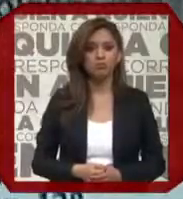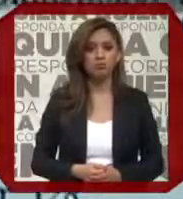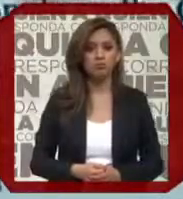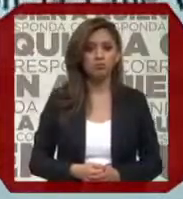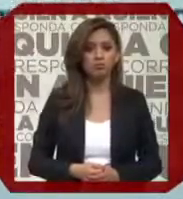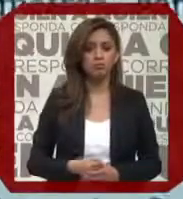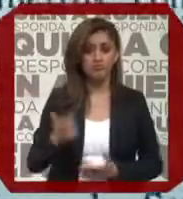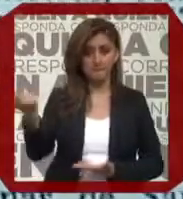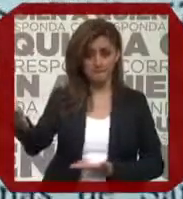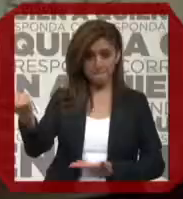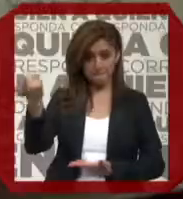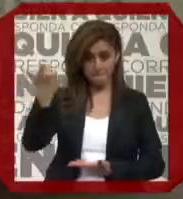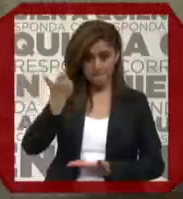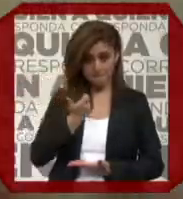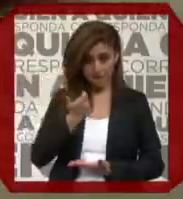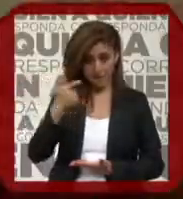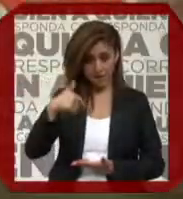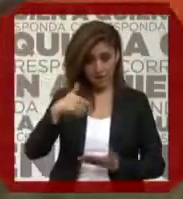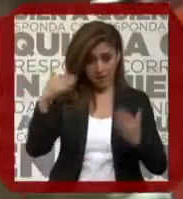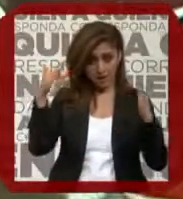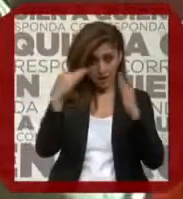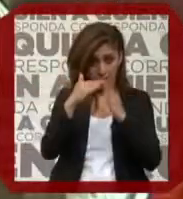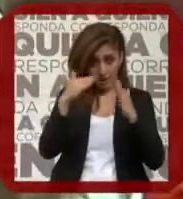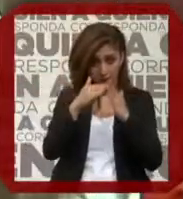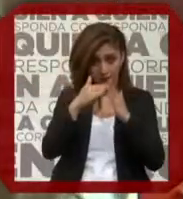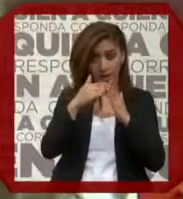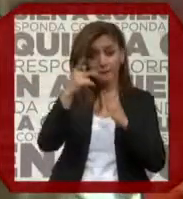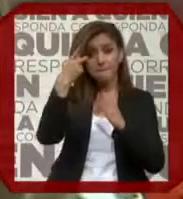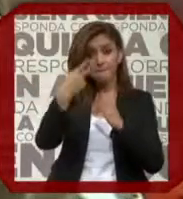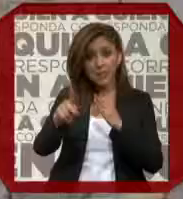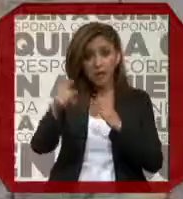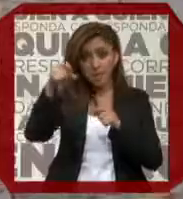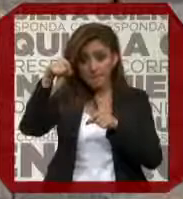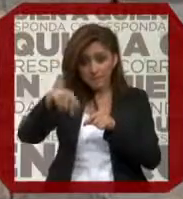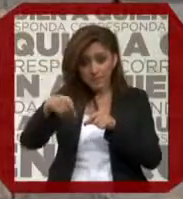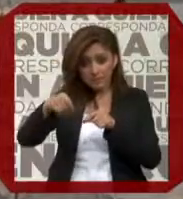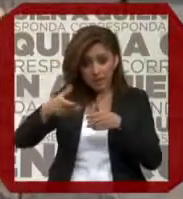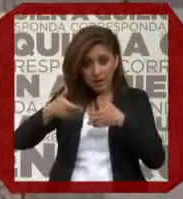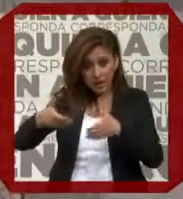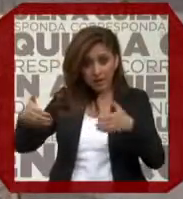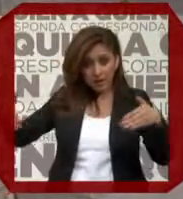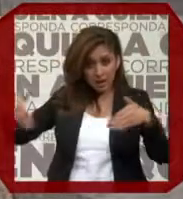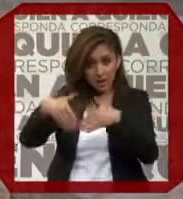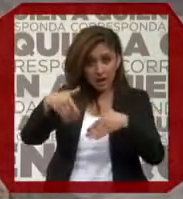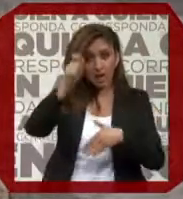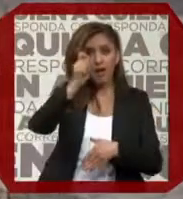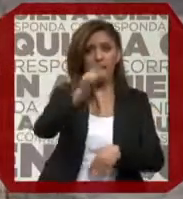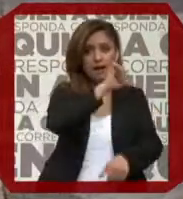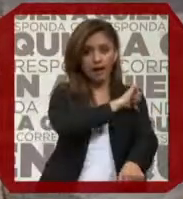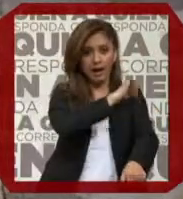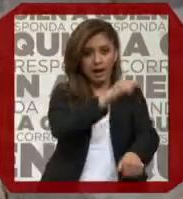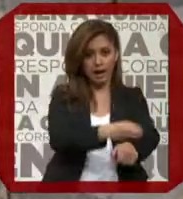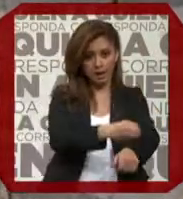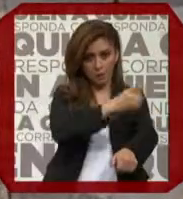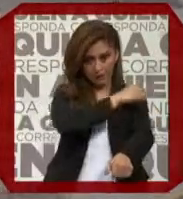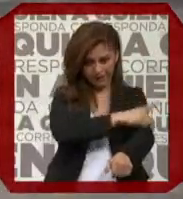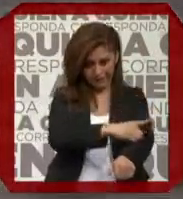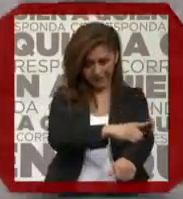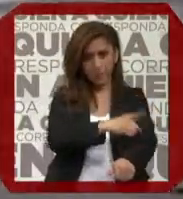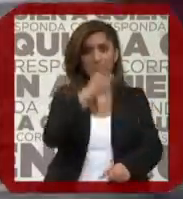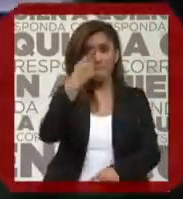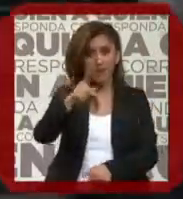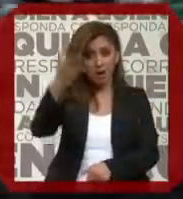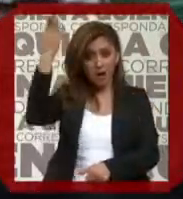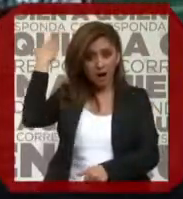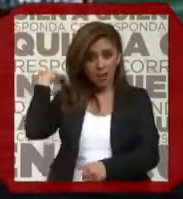correctamente la casa, pero nos reubicaron en la misma calle. Es la colonia Cove en la delegación Álvaro Obregón y señala que los terrenos